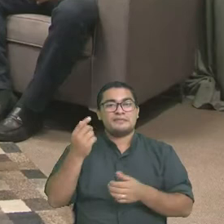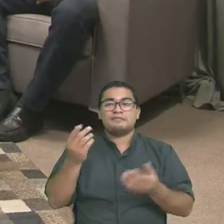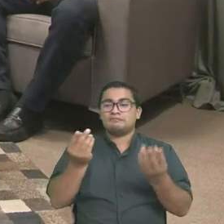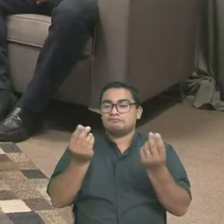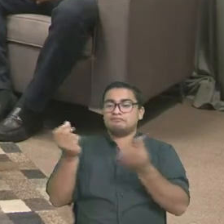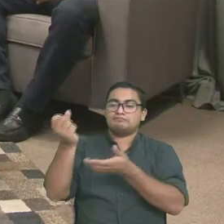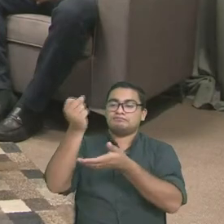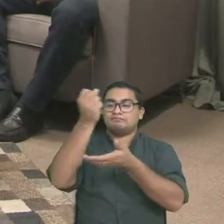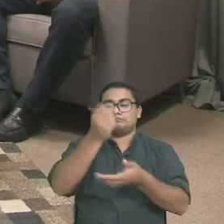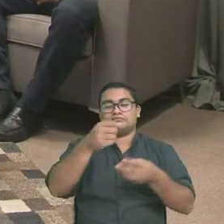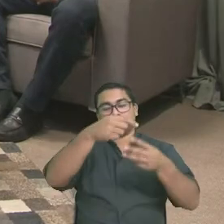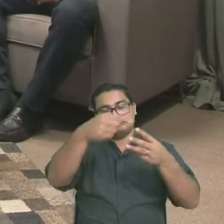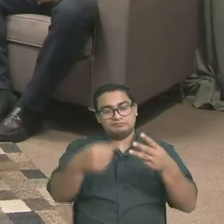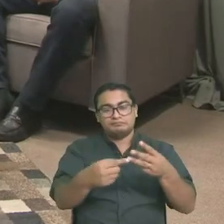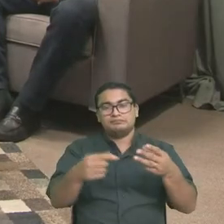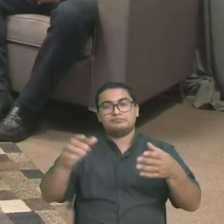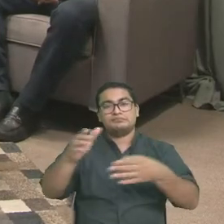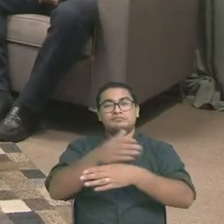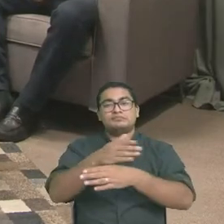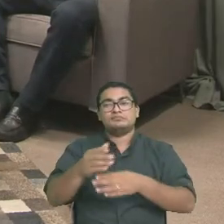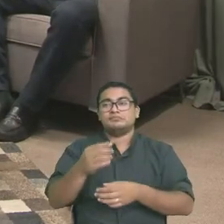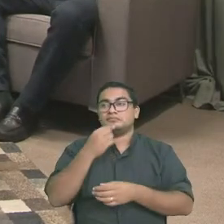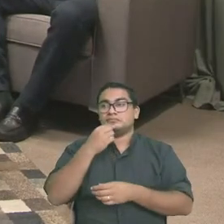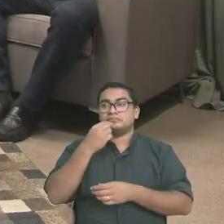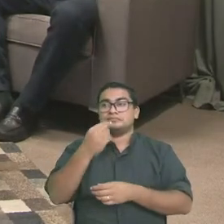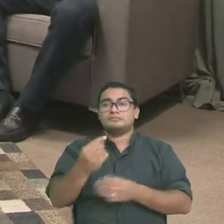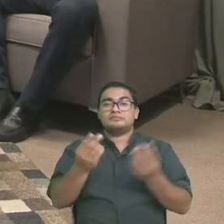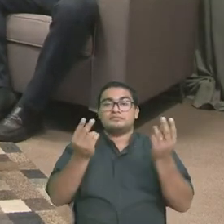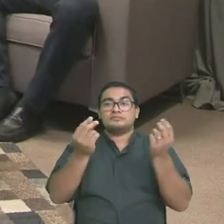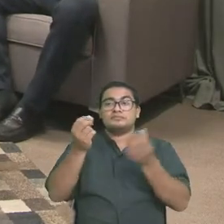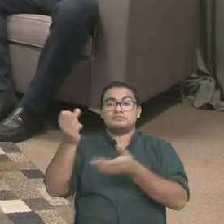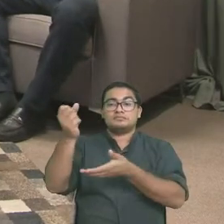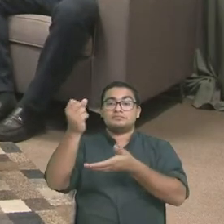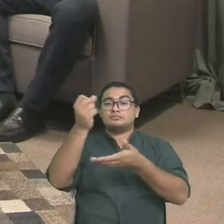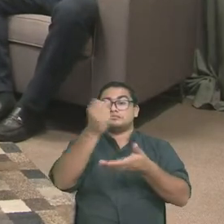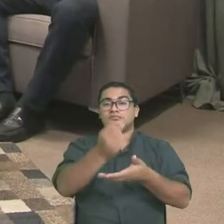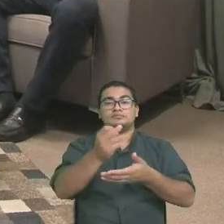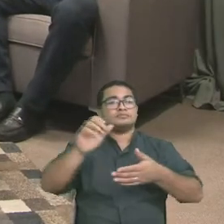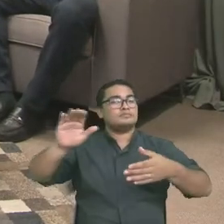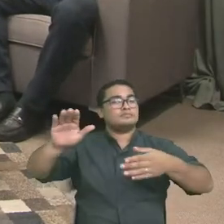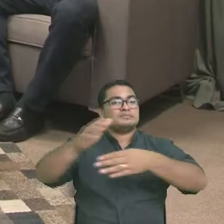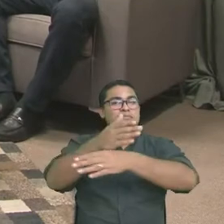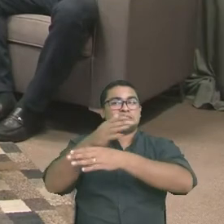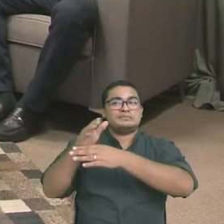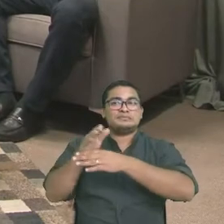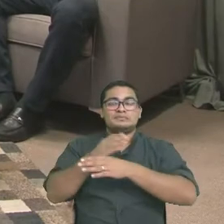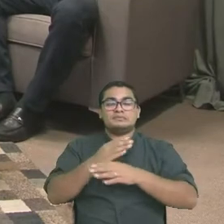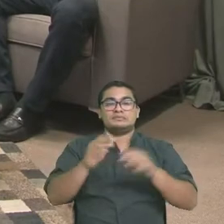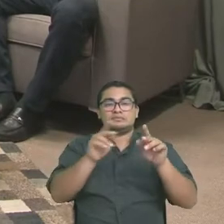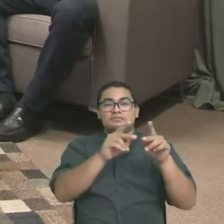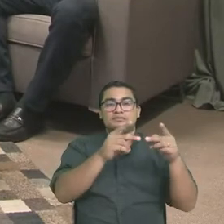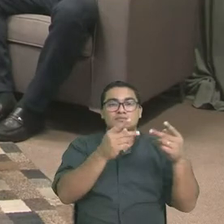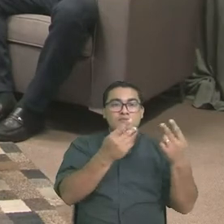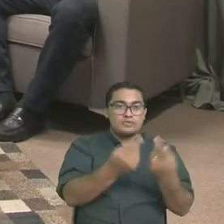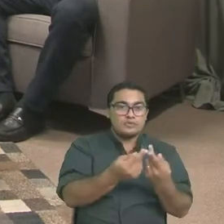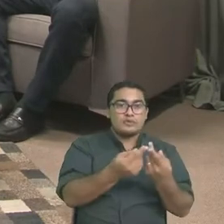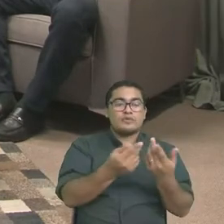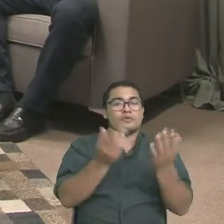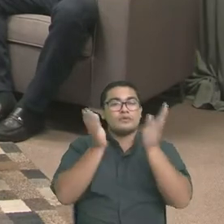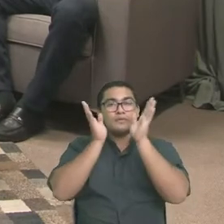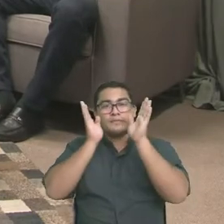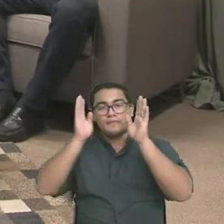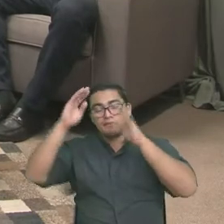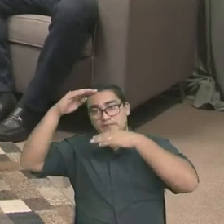en estos tres rubros? Mira, yo creo que la inversión sostenida en todos los rubros, tanto del sector público como del sector